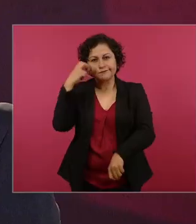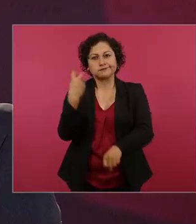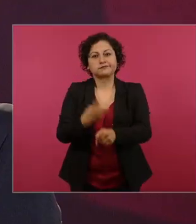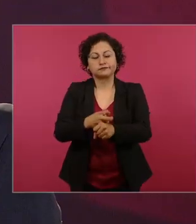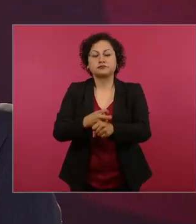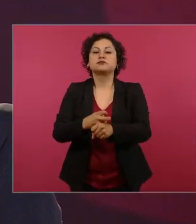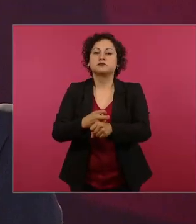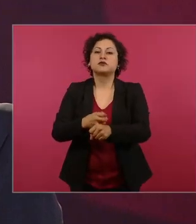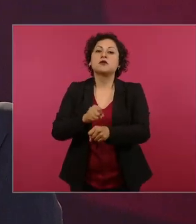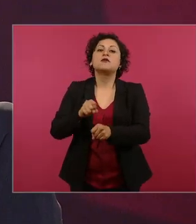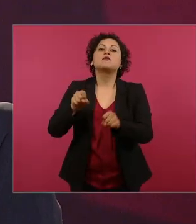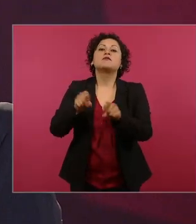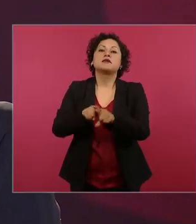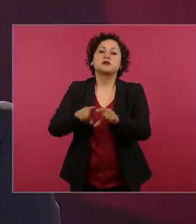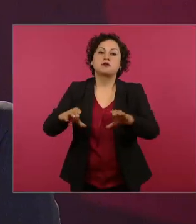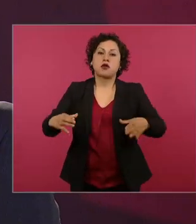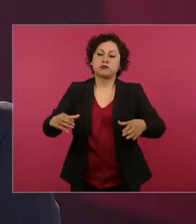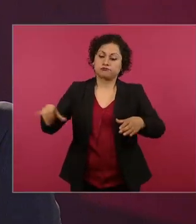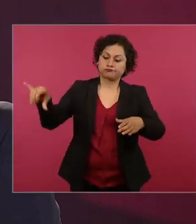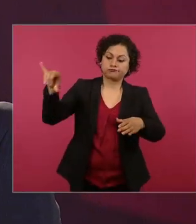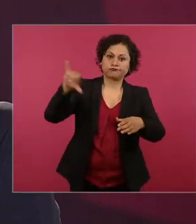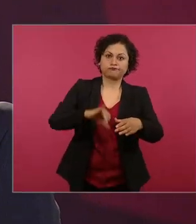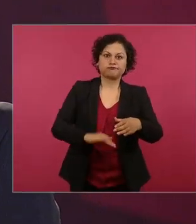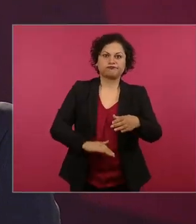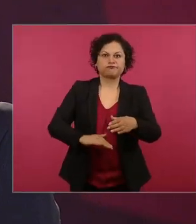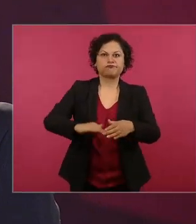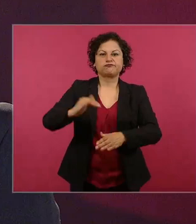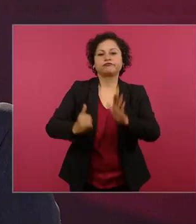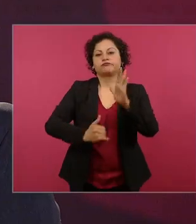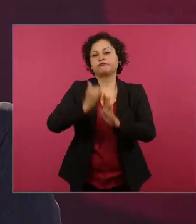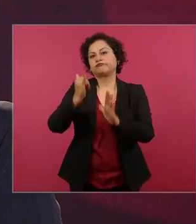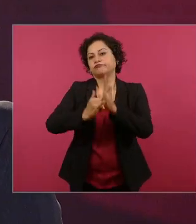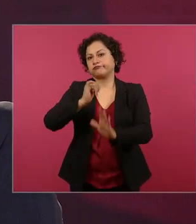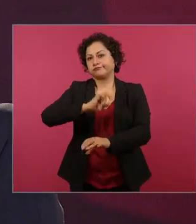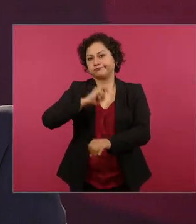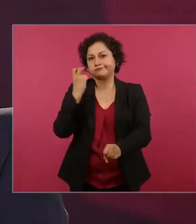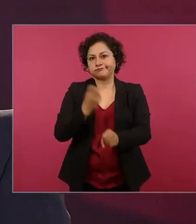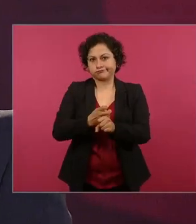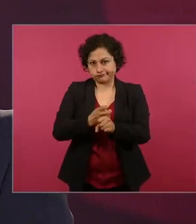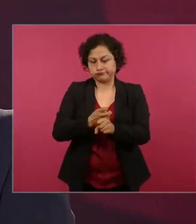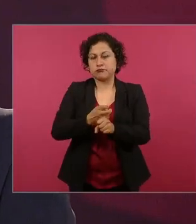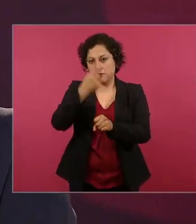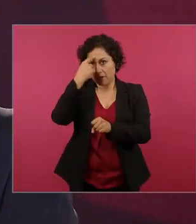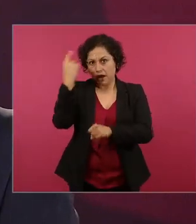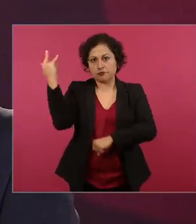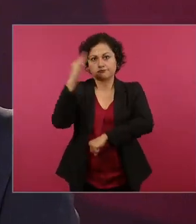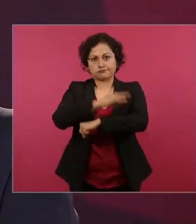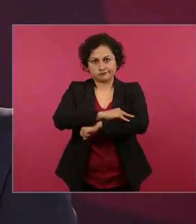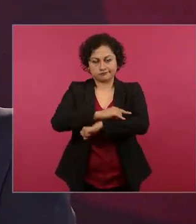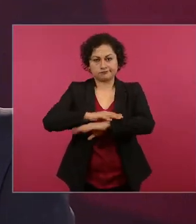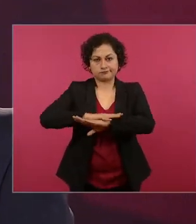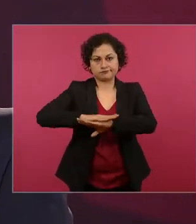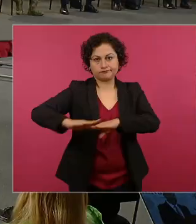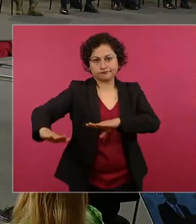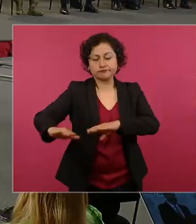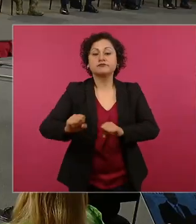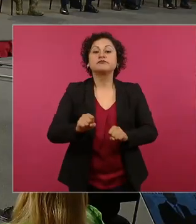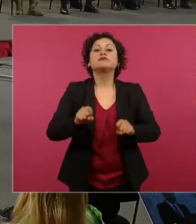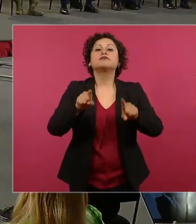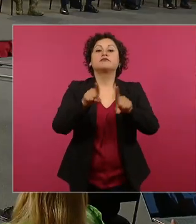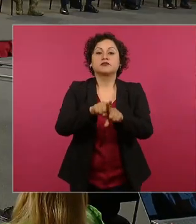relleno fluido, utilización de concreto estructural y también se reparó la rampa